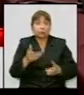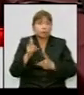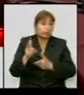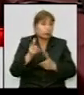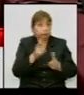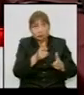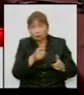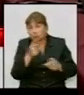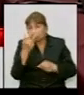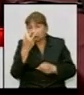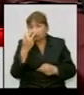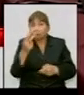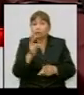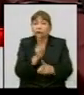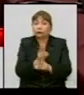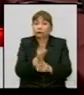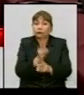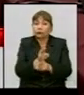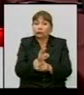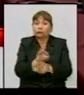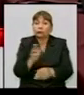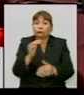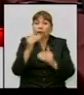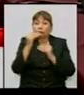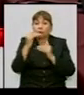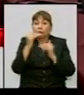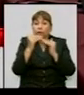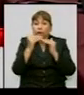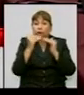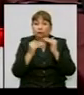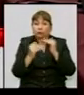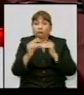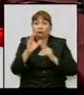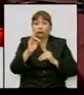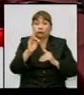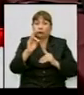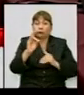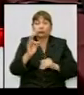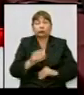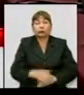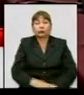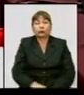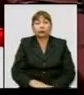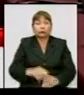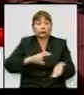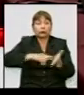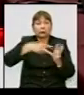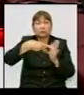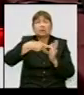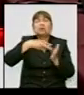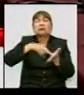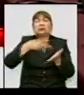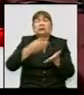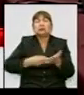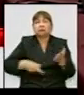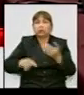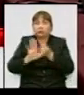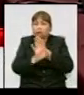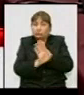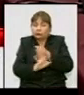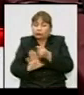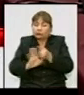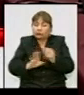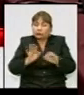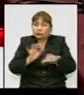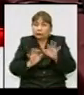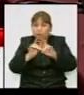el Objetivo 1, Lineamiento 7, la capacidad, la definición de proteger los activos críticos